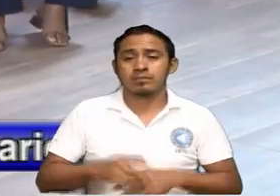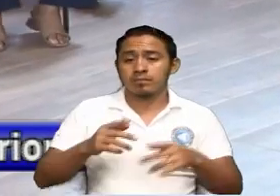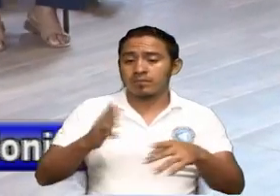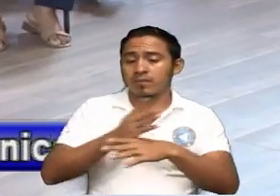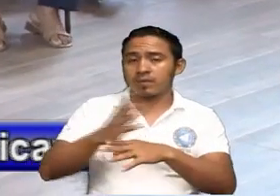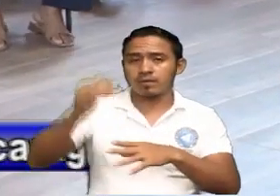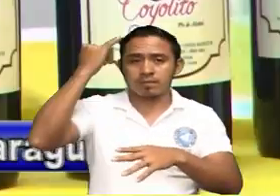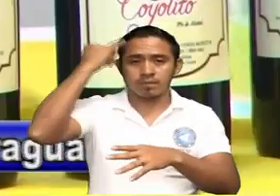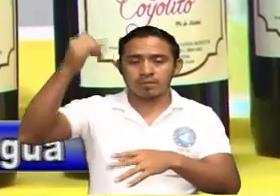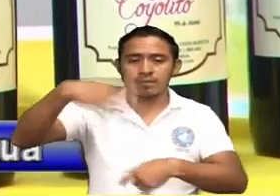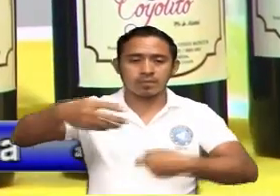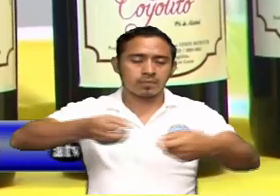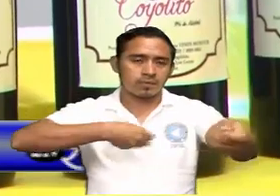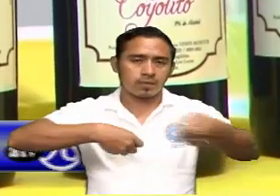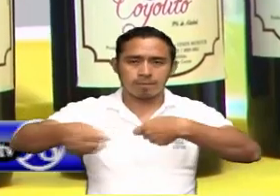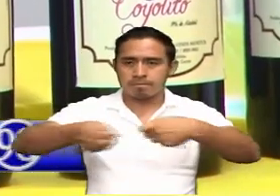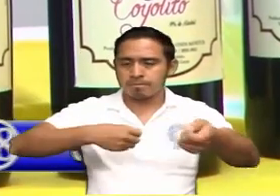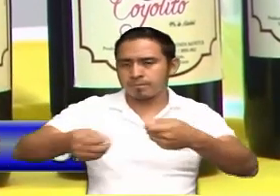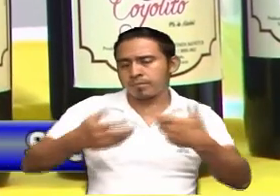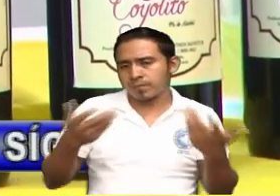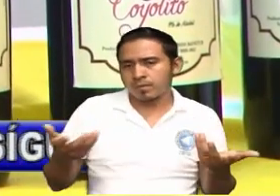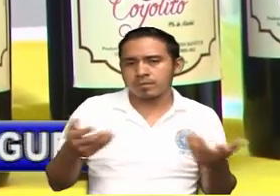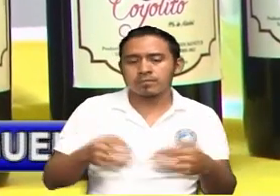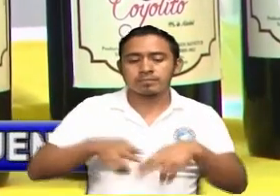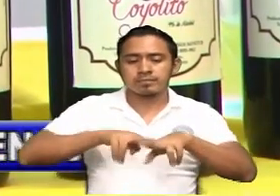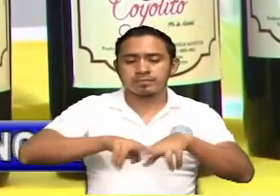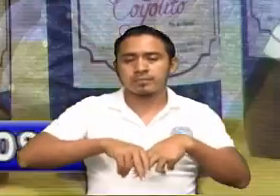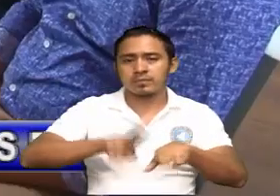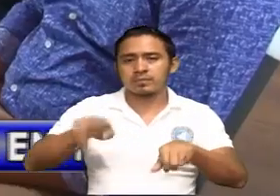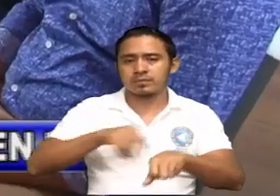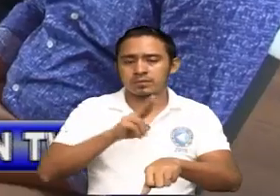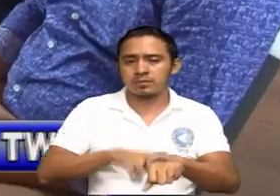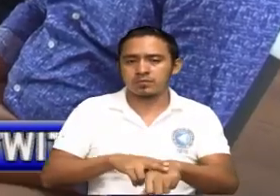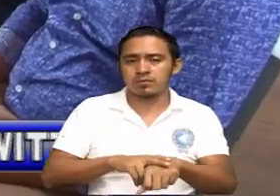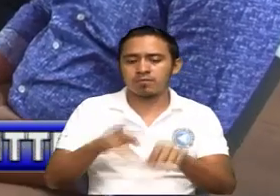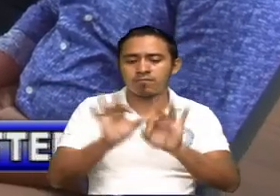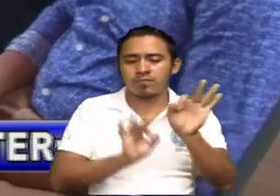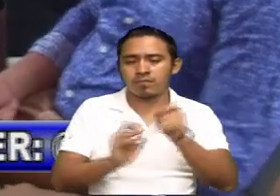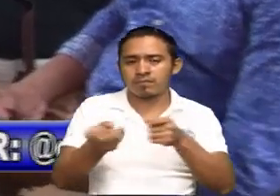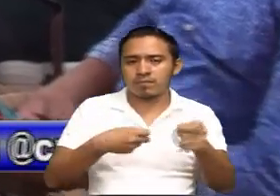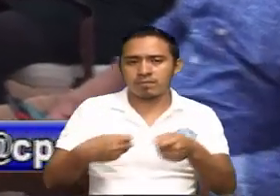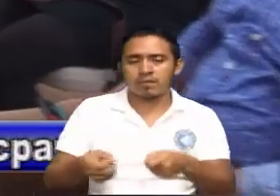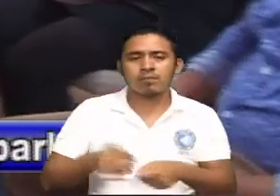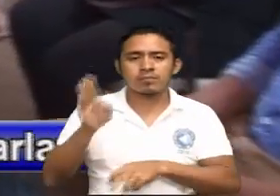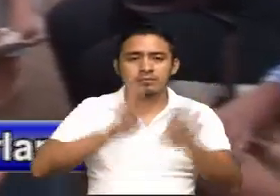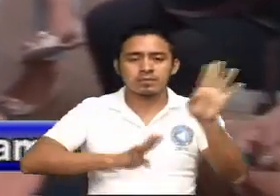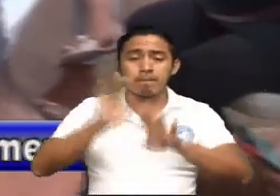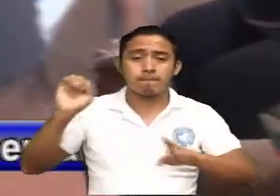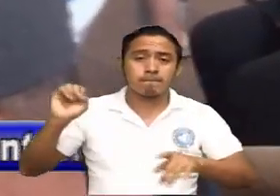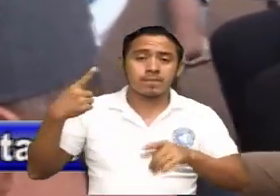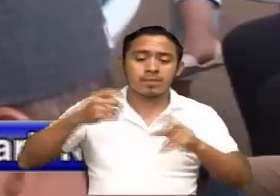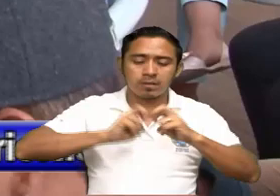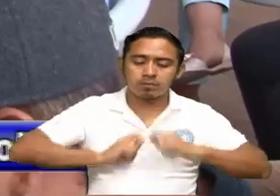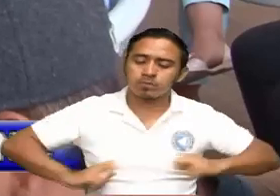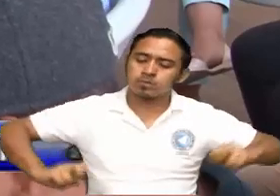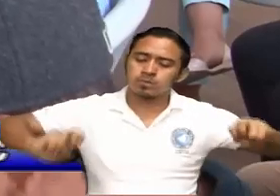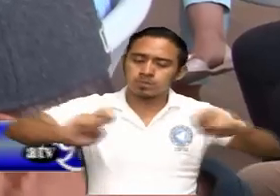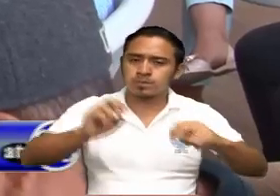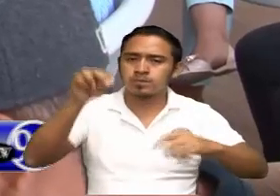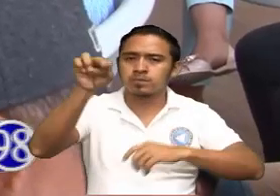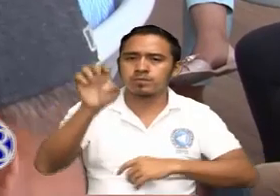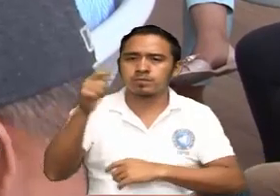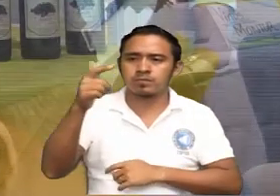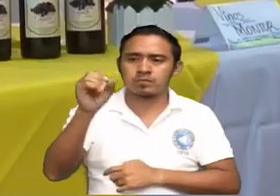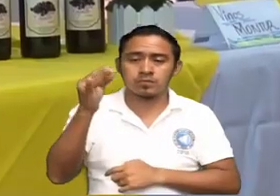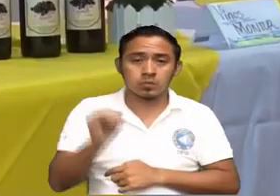Emprendedores que ofertan sus productos en el Parque Nacional de Ferias participaron en la primera rueda de negocios